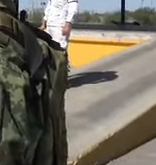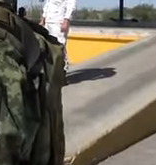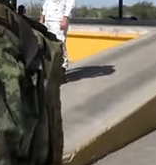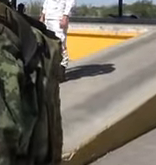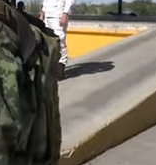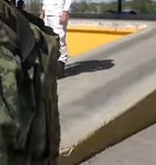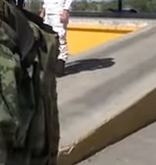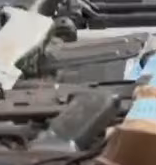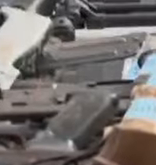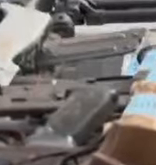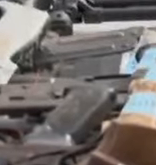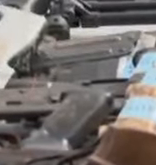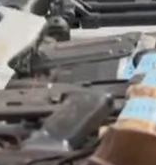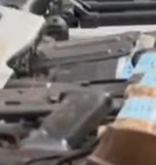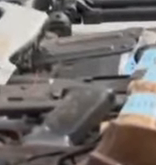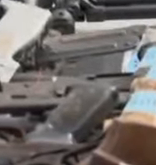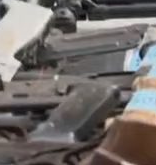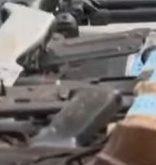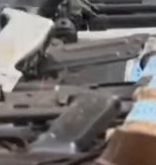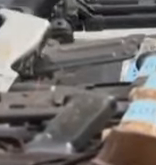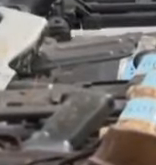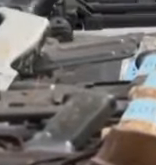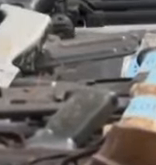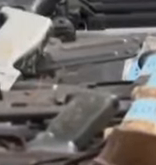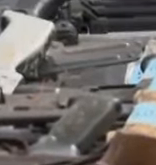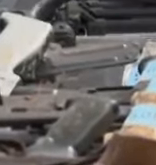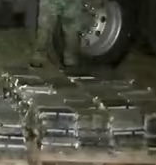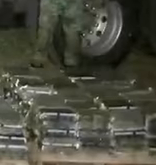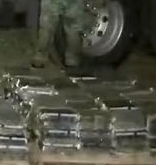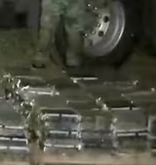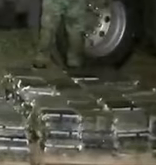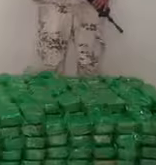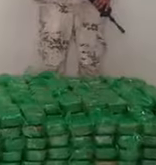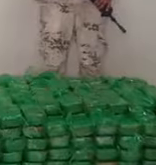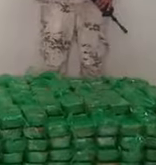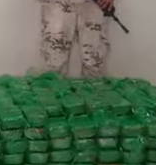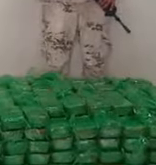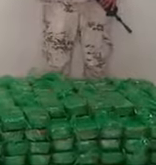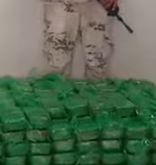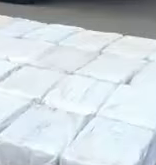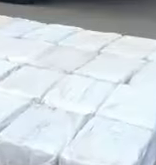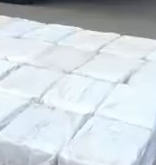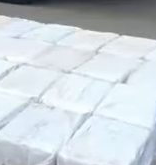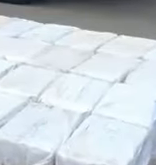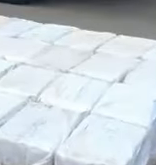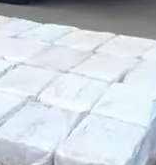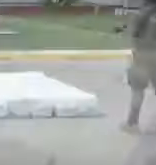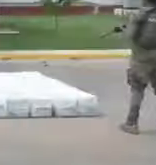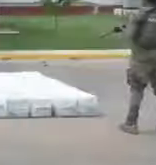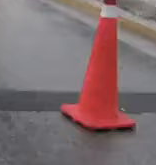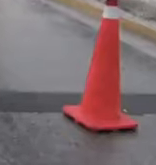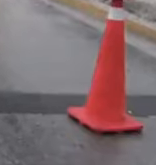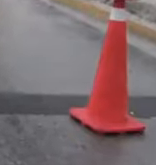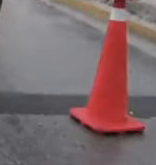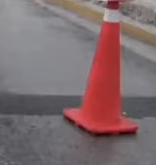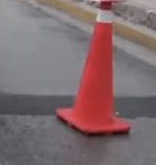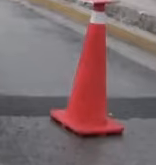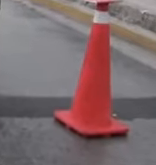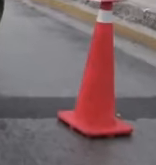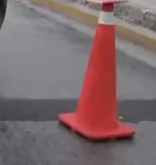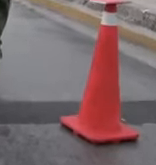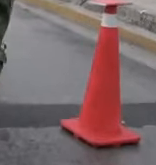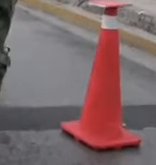Nacional, logrando disminuir considerablemente el ingreso de armas, drogas y precursores químicos a territorio nacional. En los